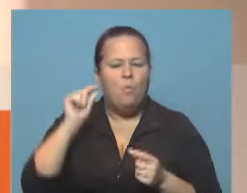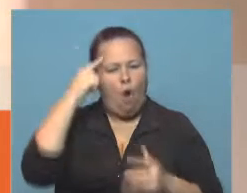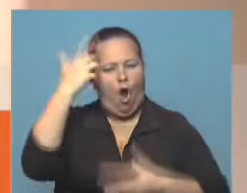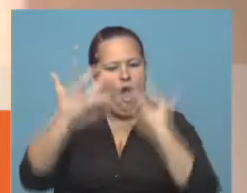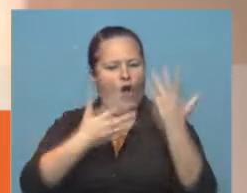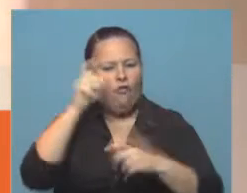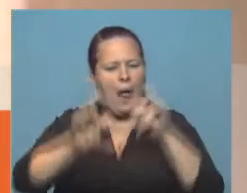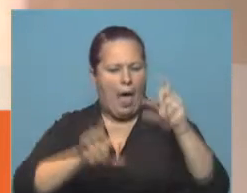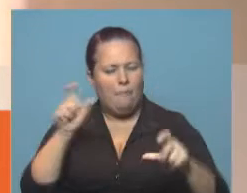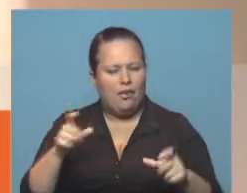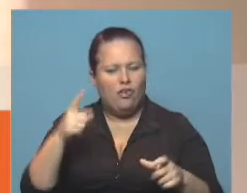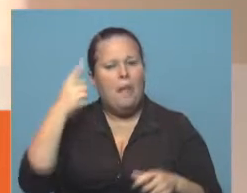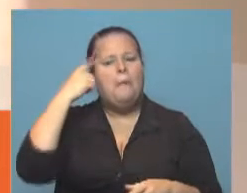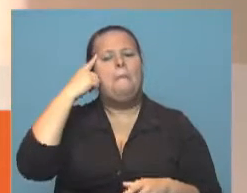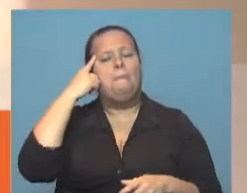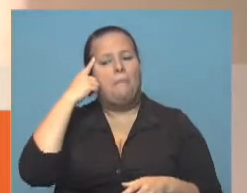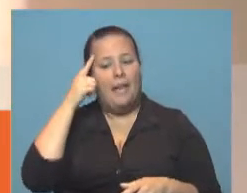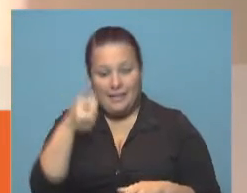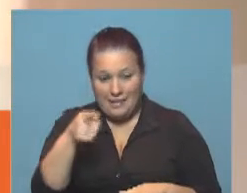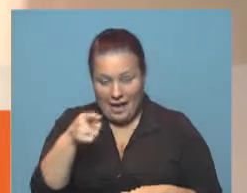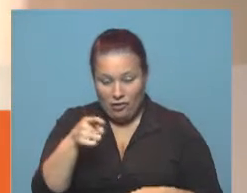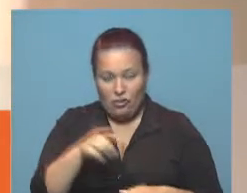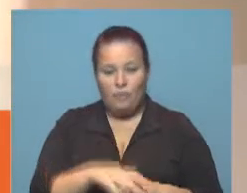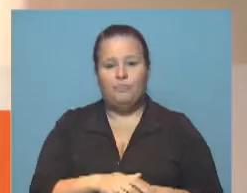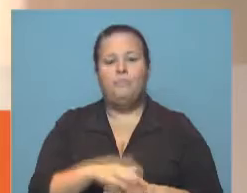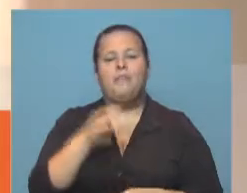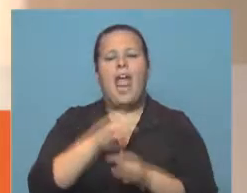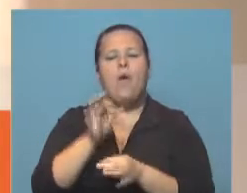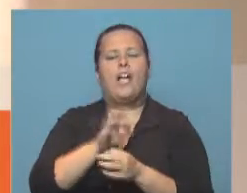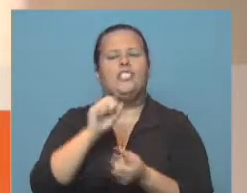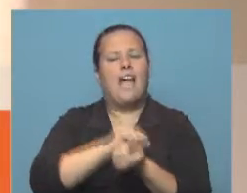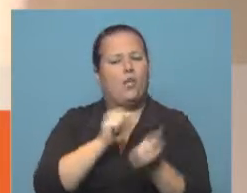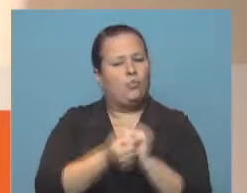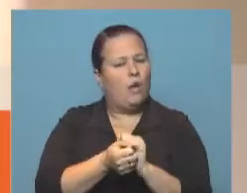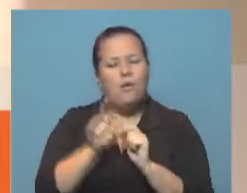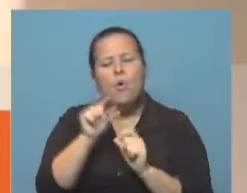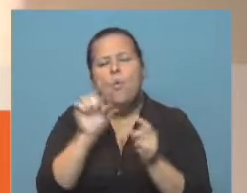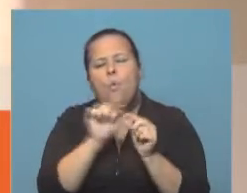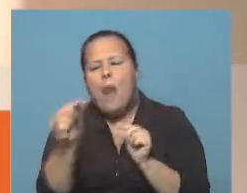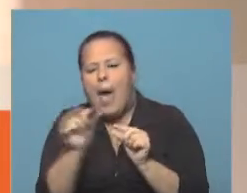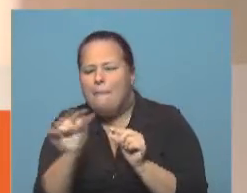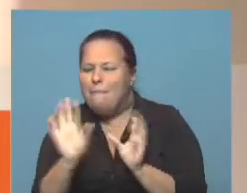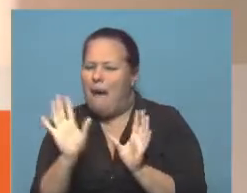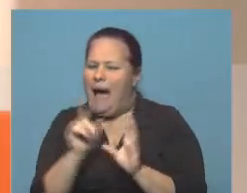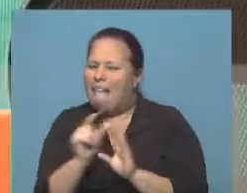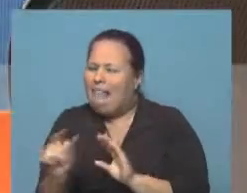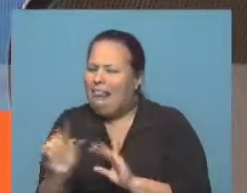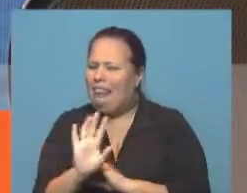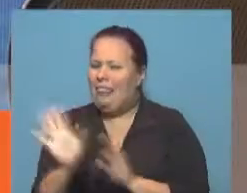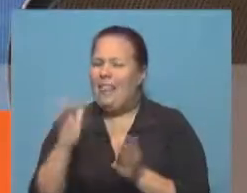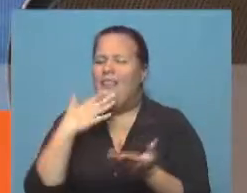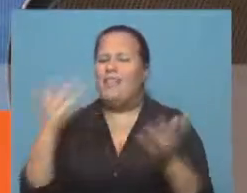confundir a las personas creyendo de que eso es educación sexual, pero es una partecita muy pequeña de